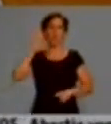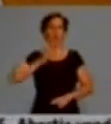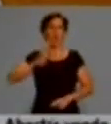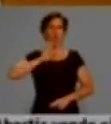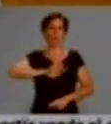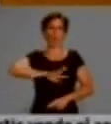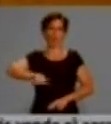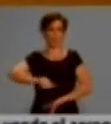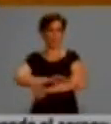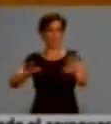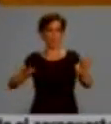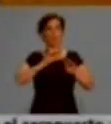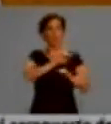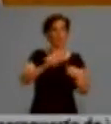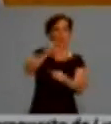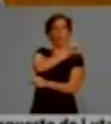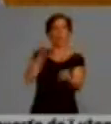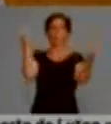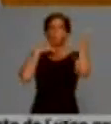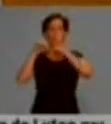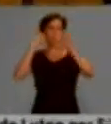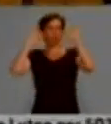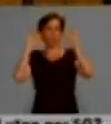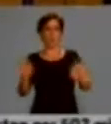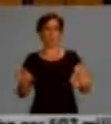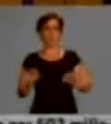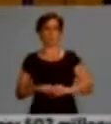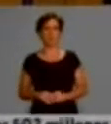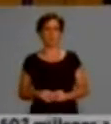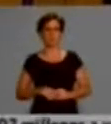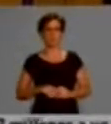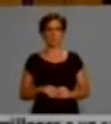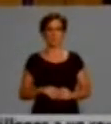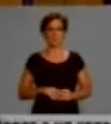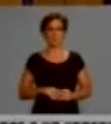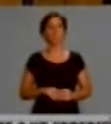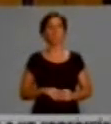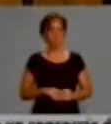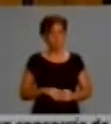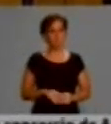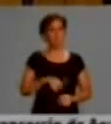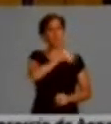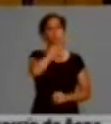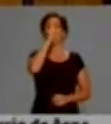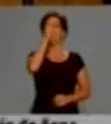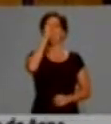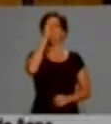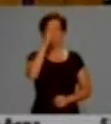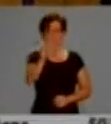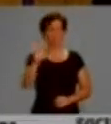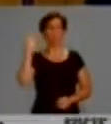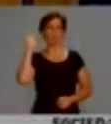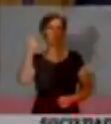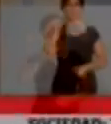como tal se ha comportado. Sí, sí, usted durante años